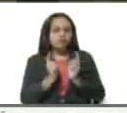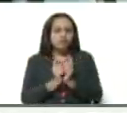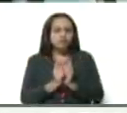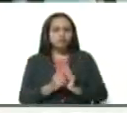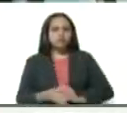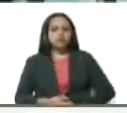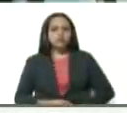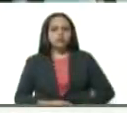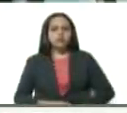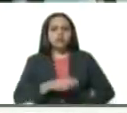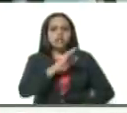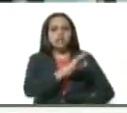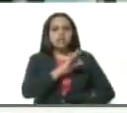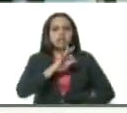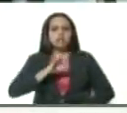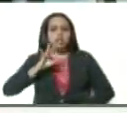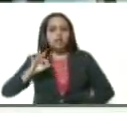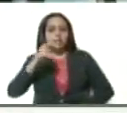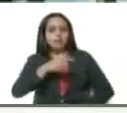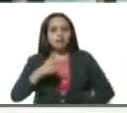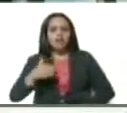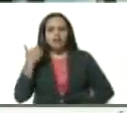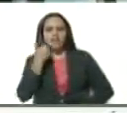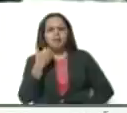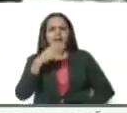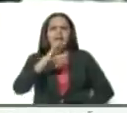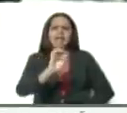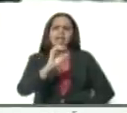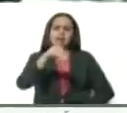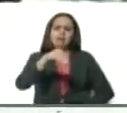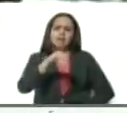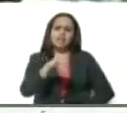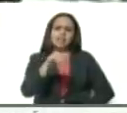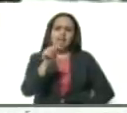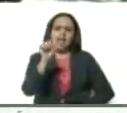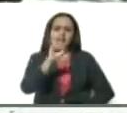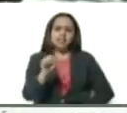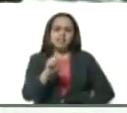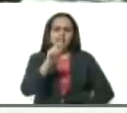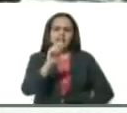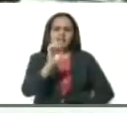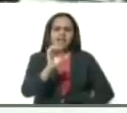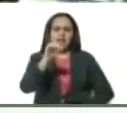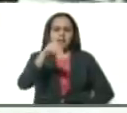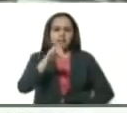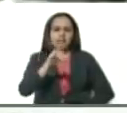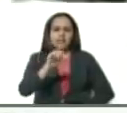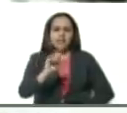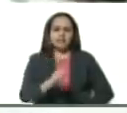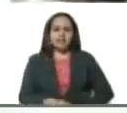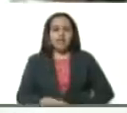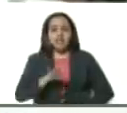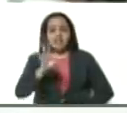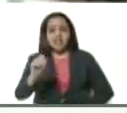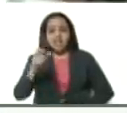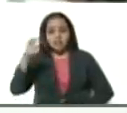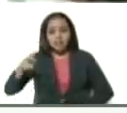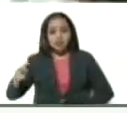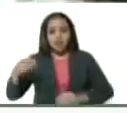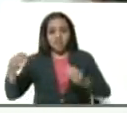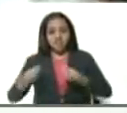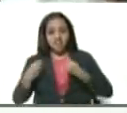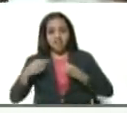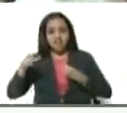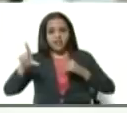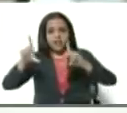momento de 333 personas. De esas 333 personas, 30 viven en el estado de La Guaira, y nosotros la